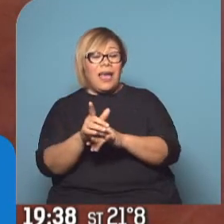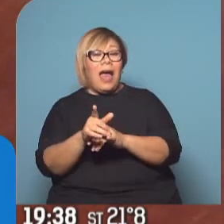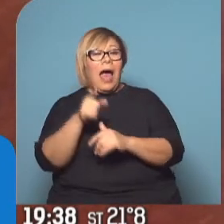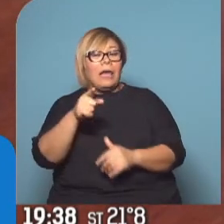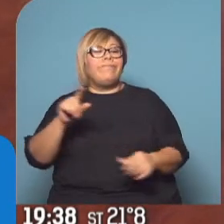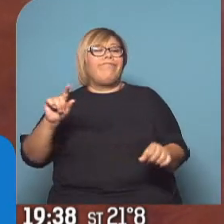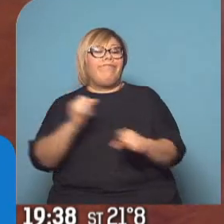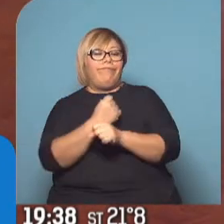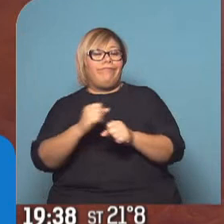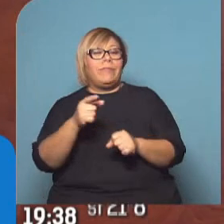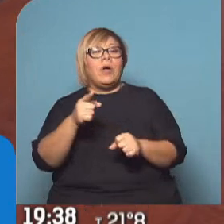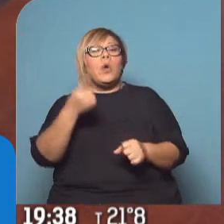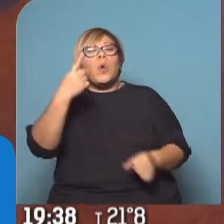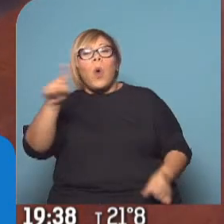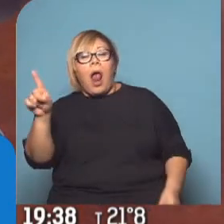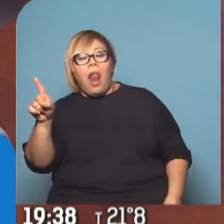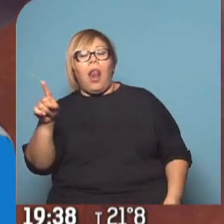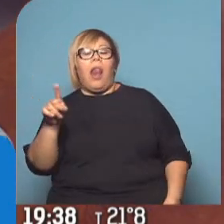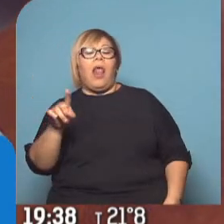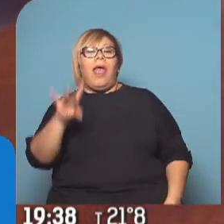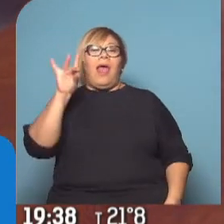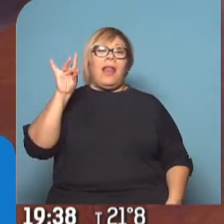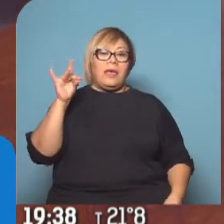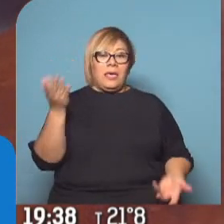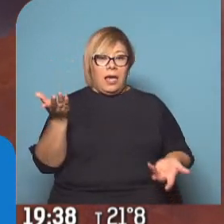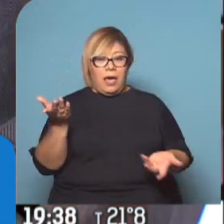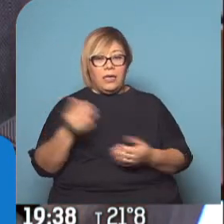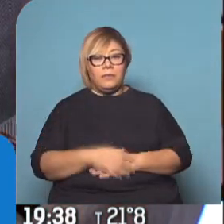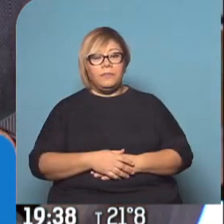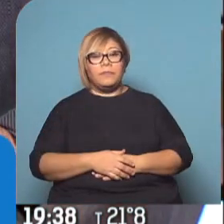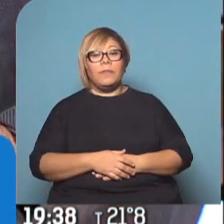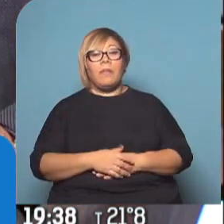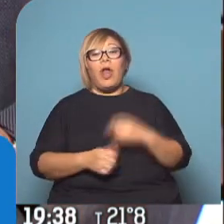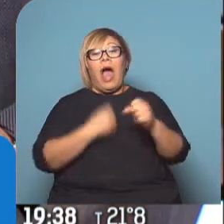parece que desde este punto de la psicología evolutiva es un poco complicada. Enrique, muchísimas gracias. No,